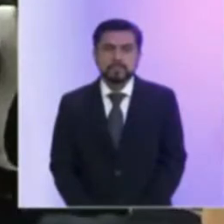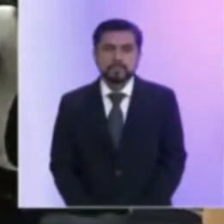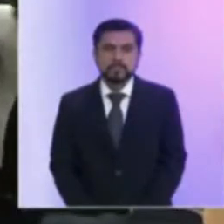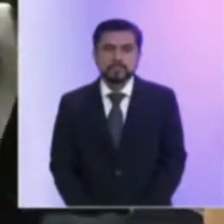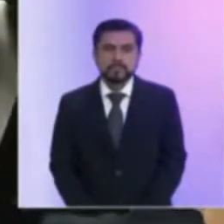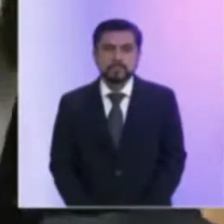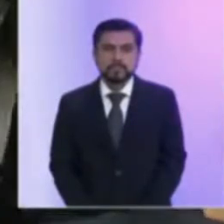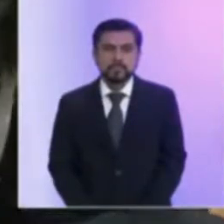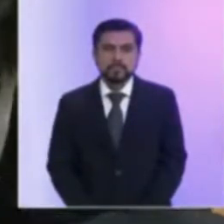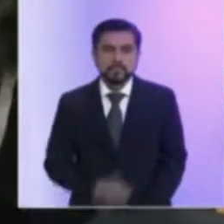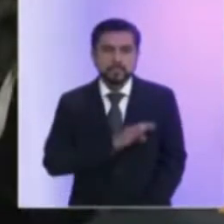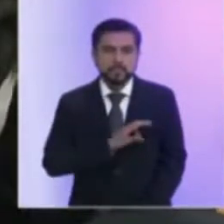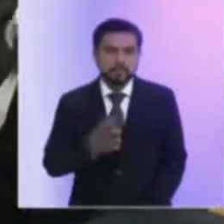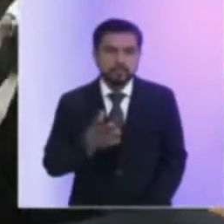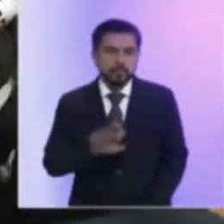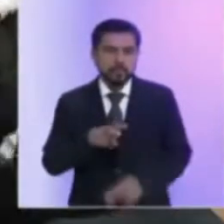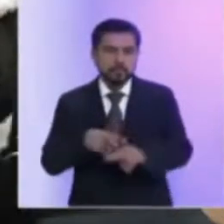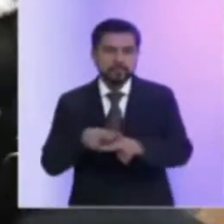Pueden tomar asiento.